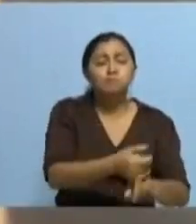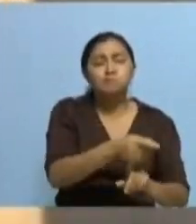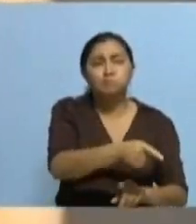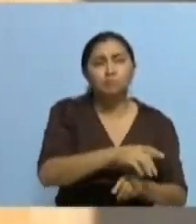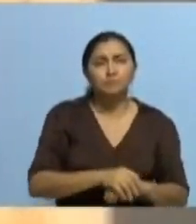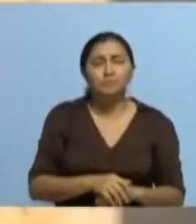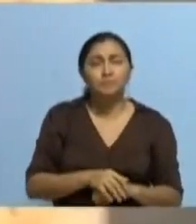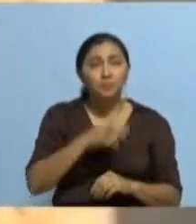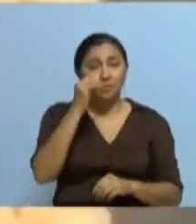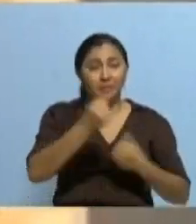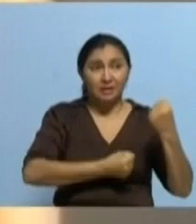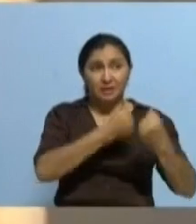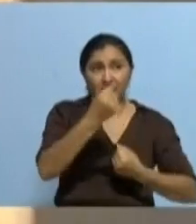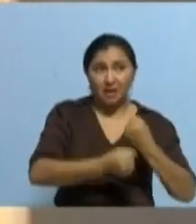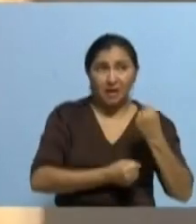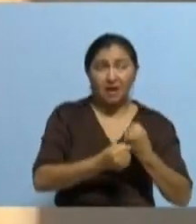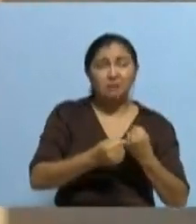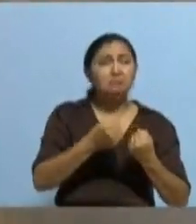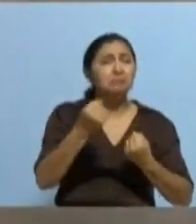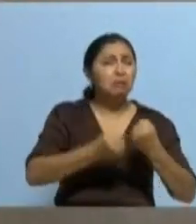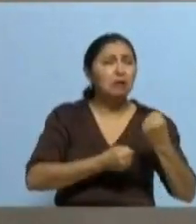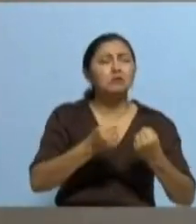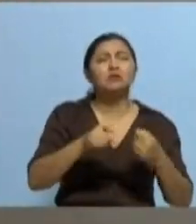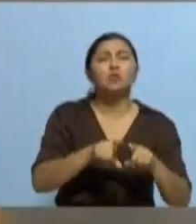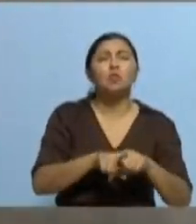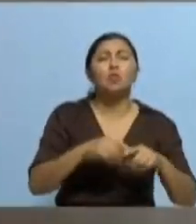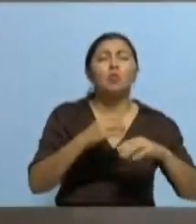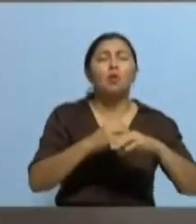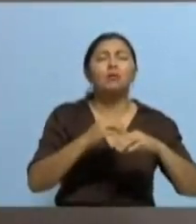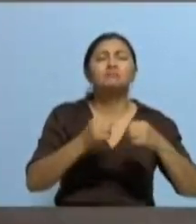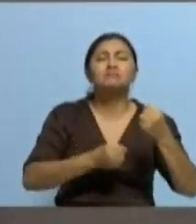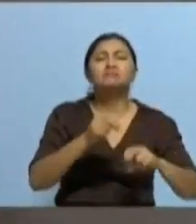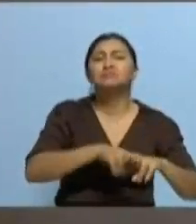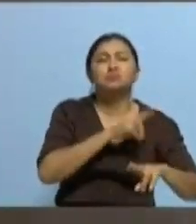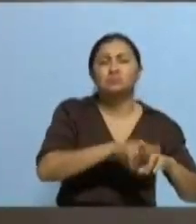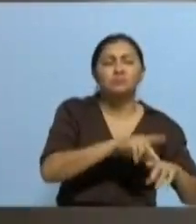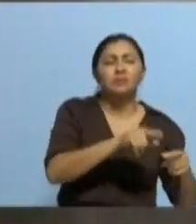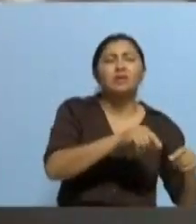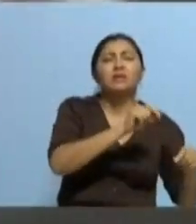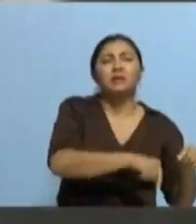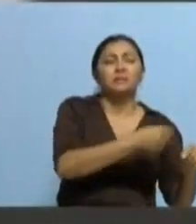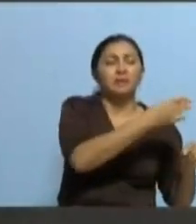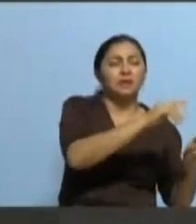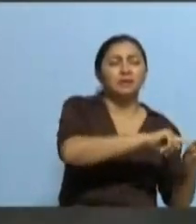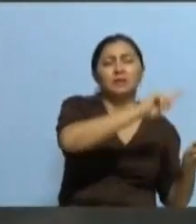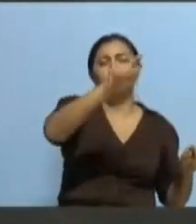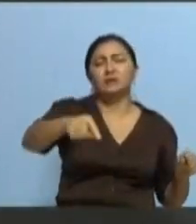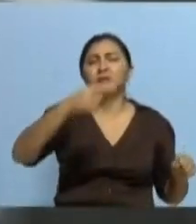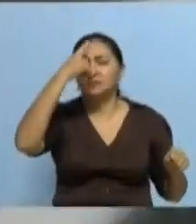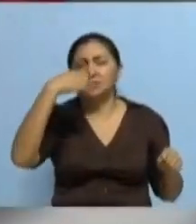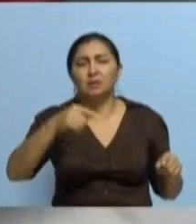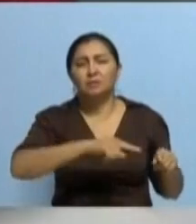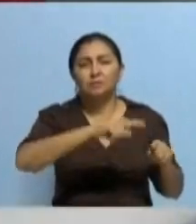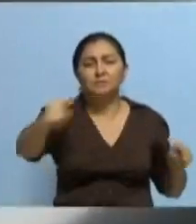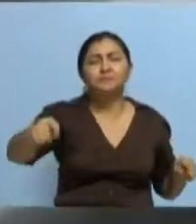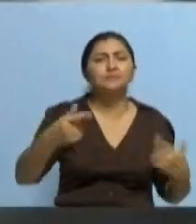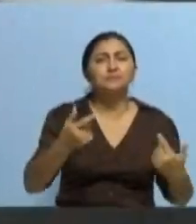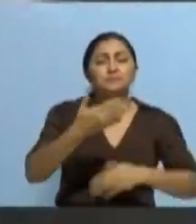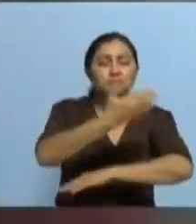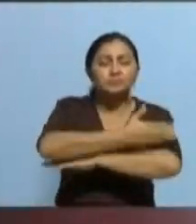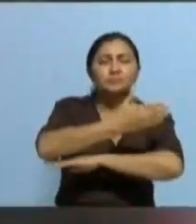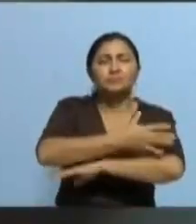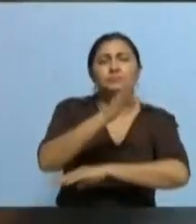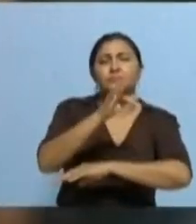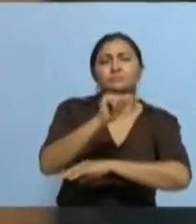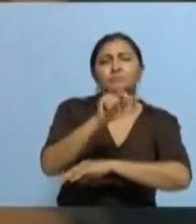El sujeto se movilizaba en un vehículo particular tipo automóvil en la vía Barranquilla-Santa Marta a la altura del peaje de Tasajera, donde se le